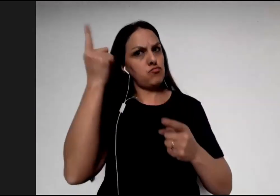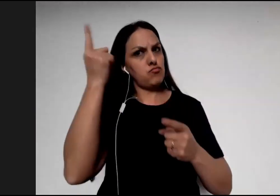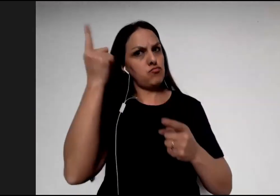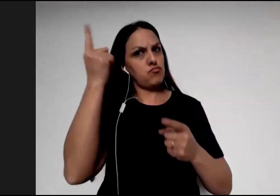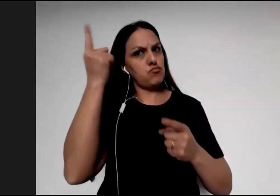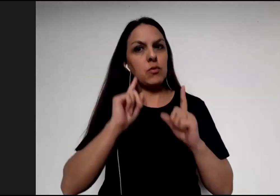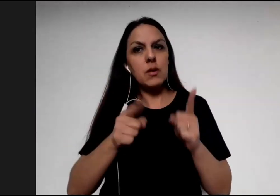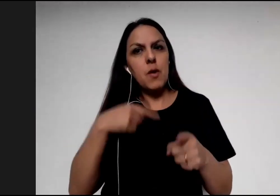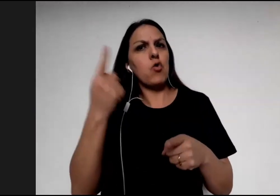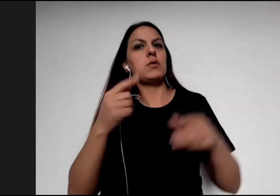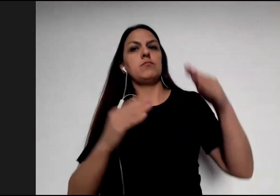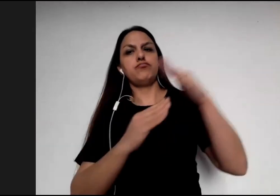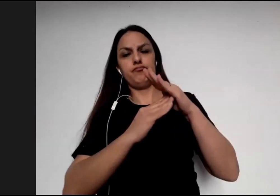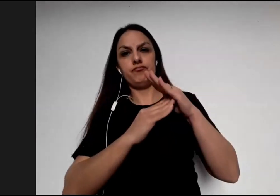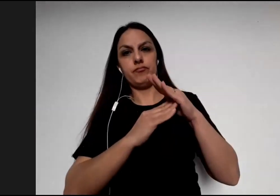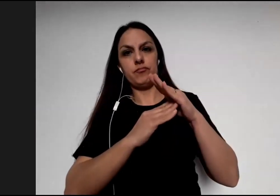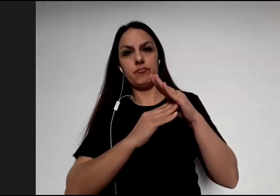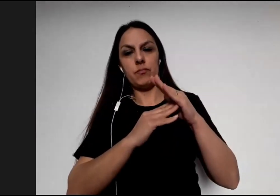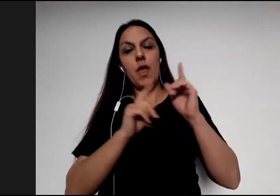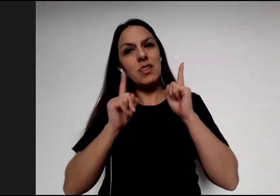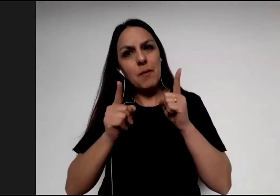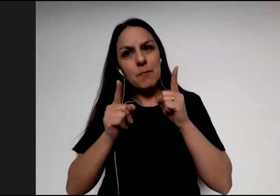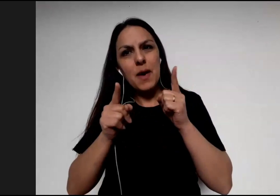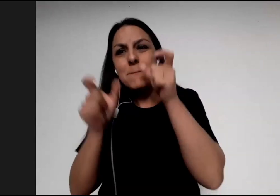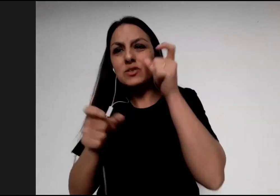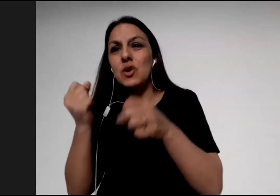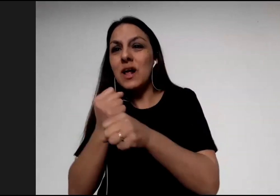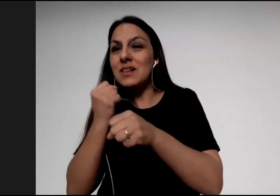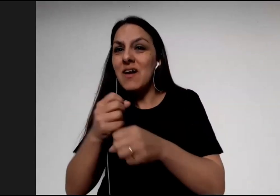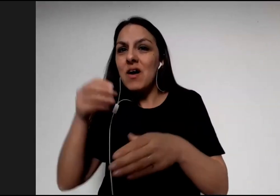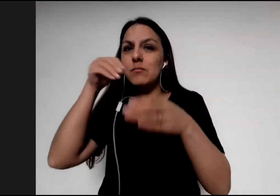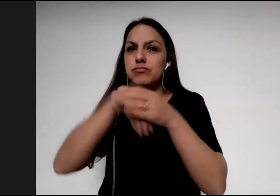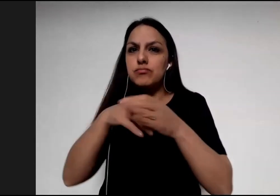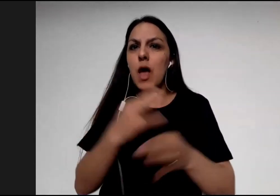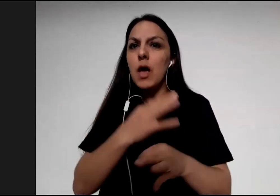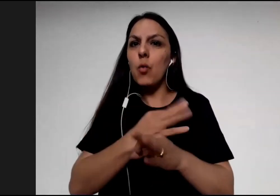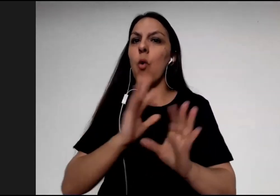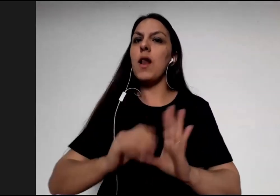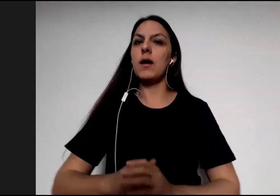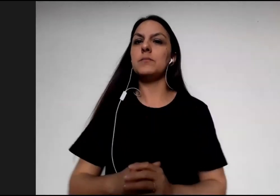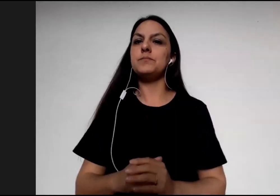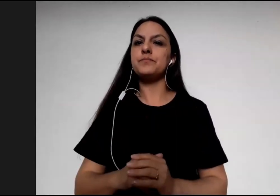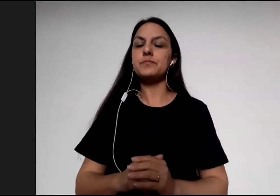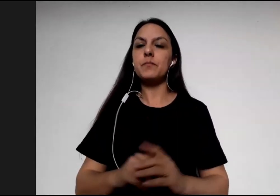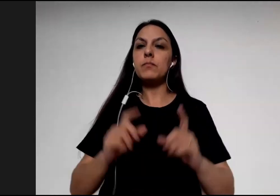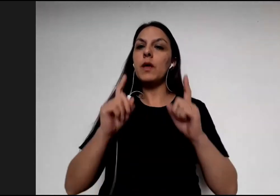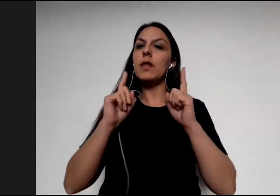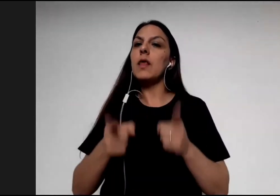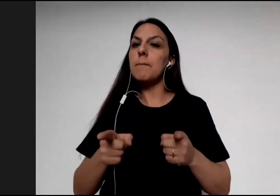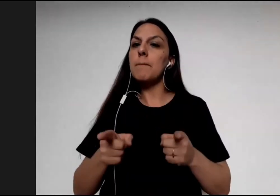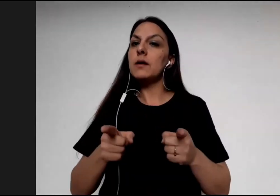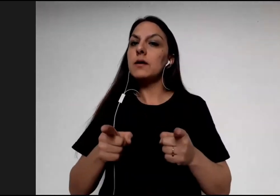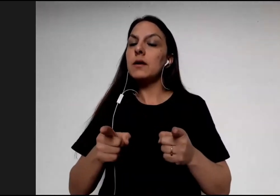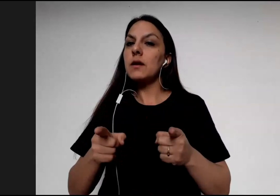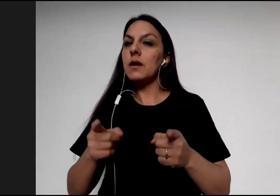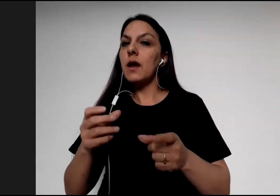colaboradores del colegio que siempre están a nuestro lado. Y bueno, y al colegio, al Instituto